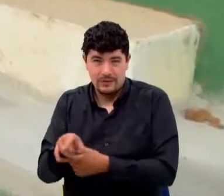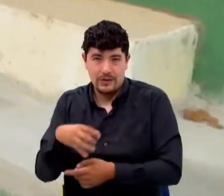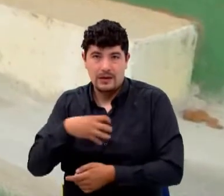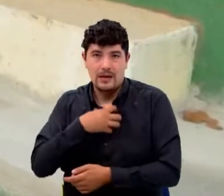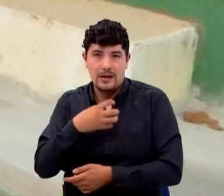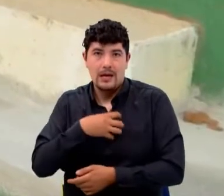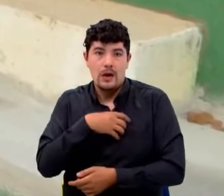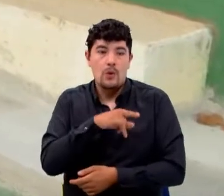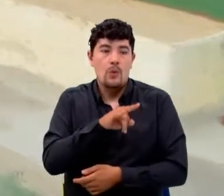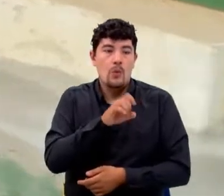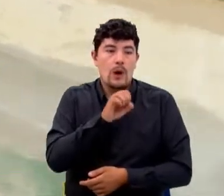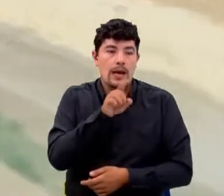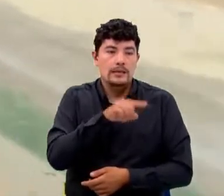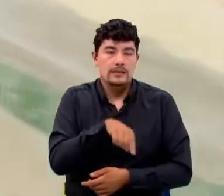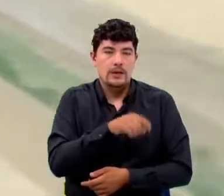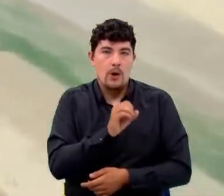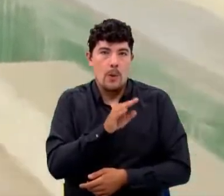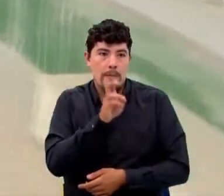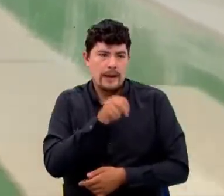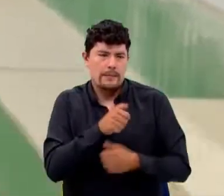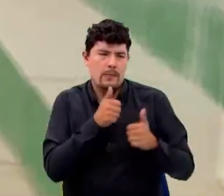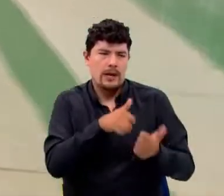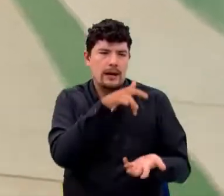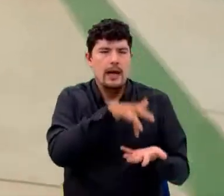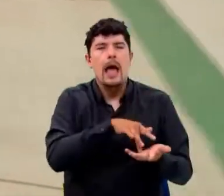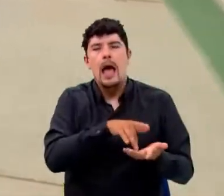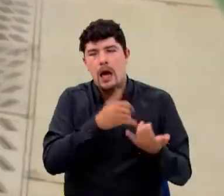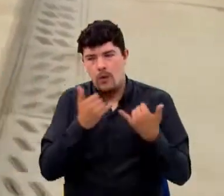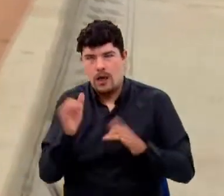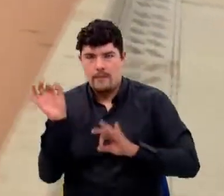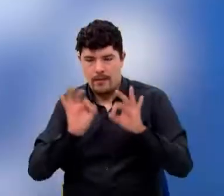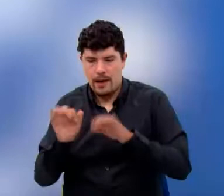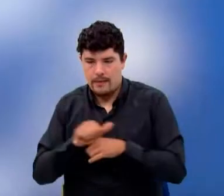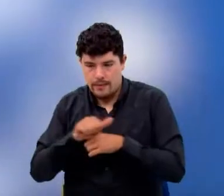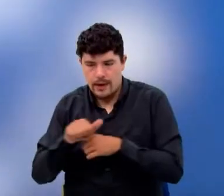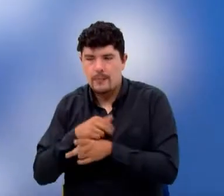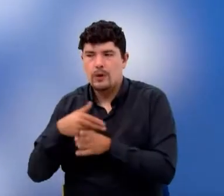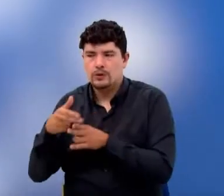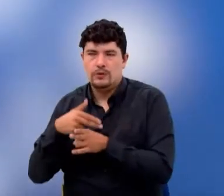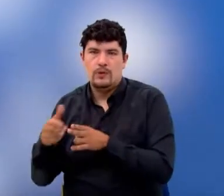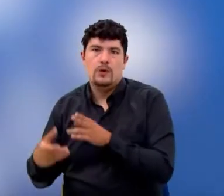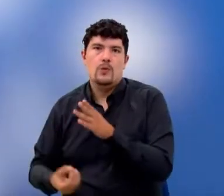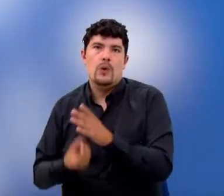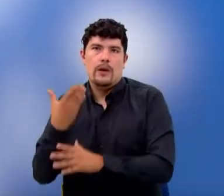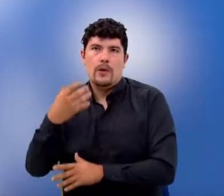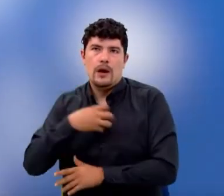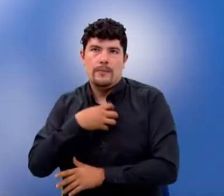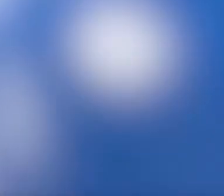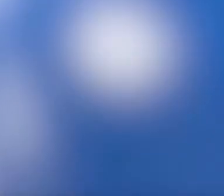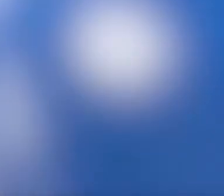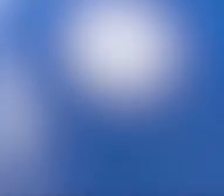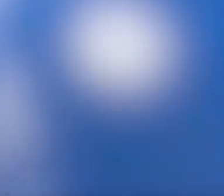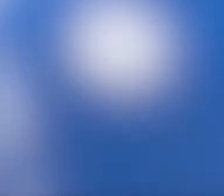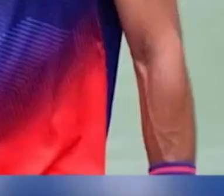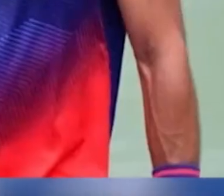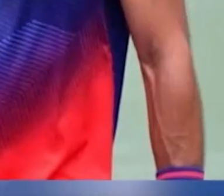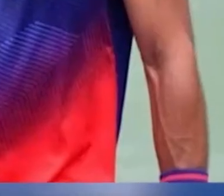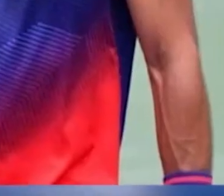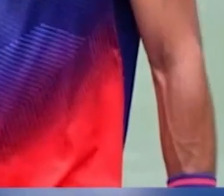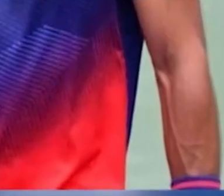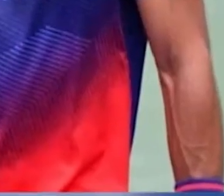en el US Open esperan que la gente vaya y disfrute del evento. Allá estaremos pasando un buen rato, jugando un buen partido y teniendo un rato